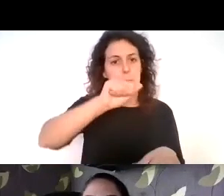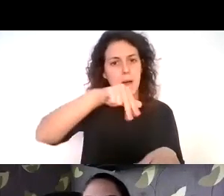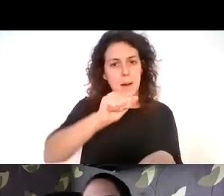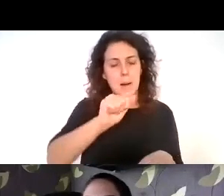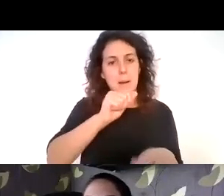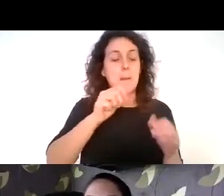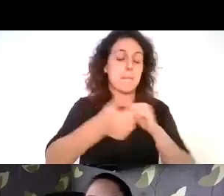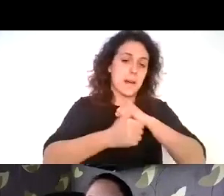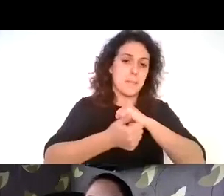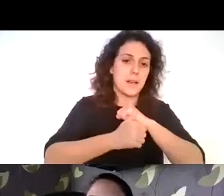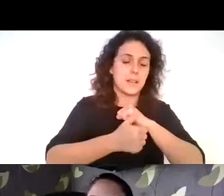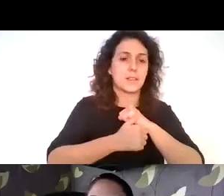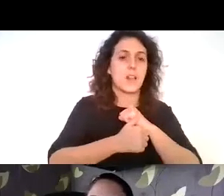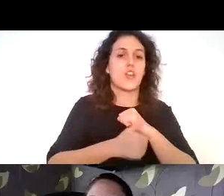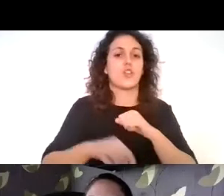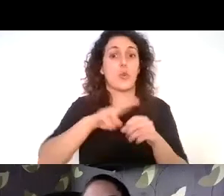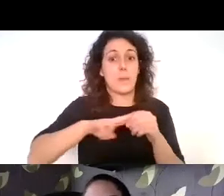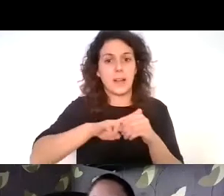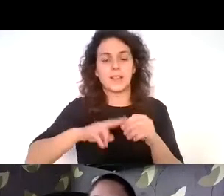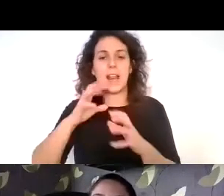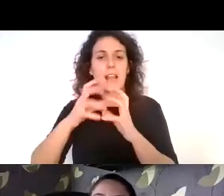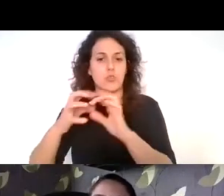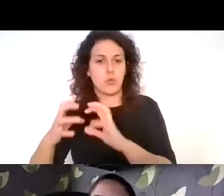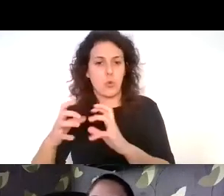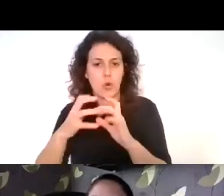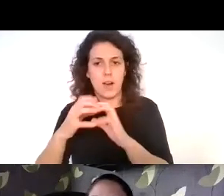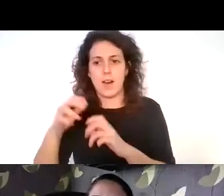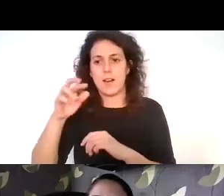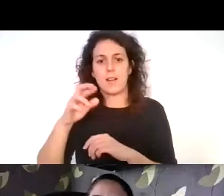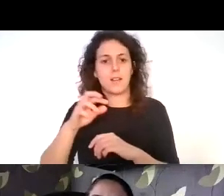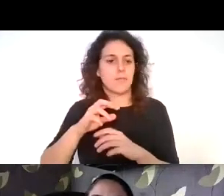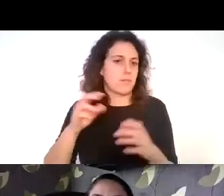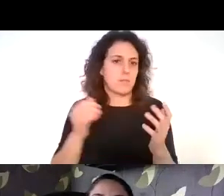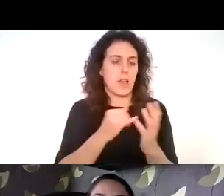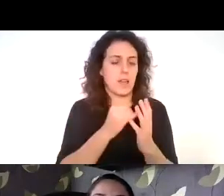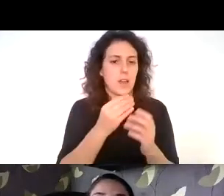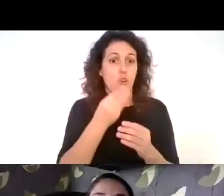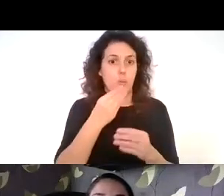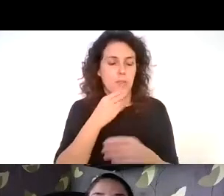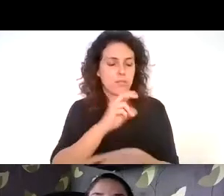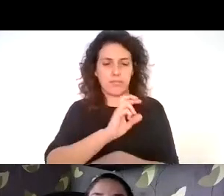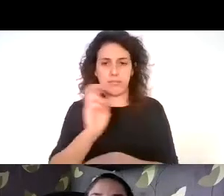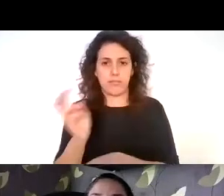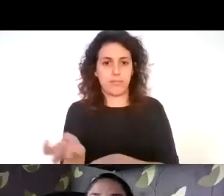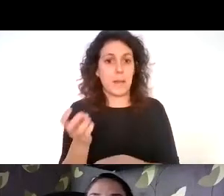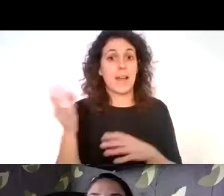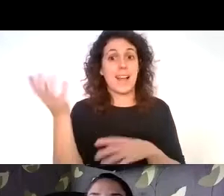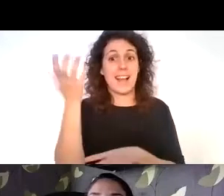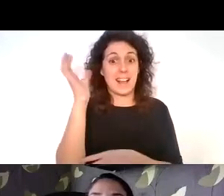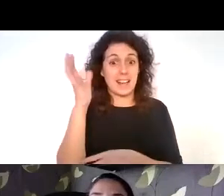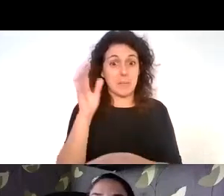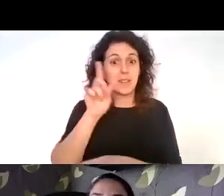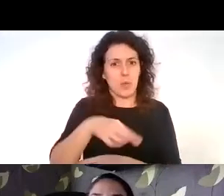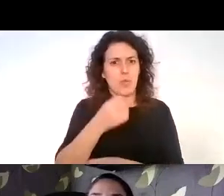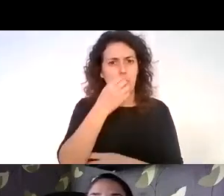tomates, lechugas, remolacha, bueno, legumbres y vegetales en general. Su clima fresco también es